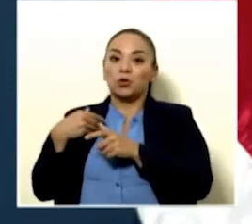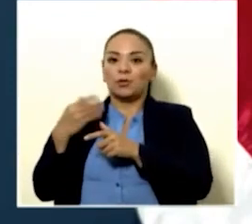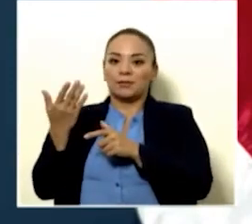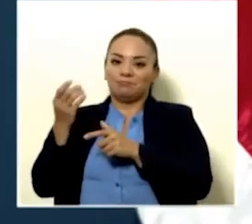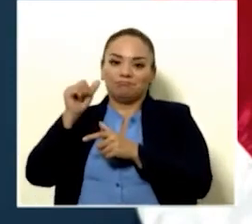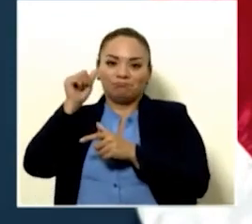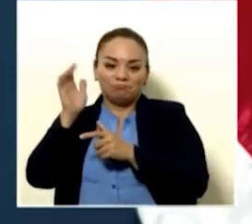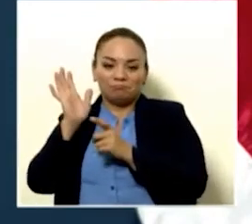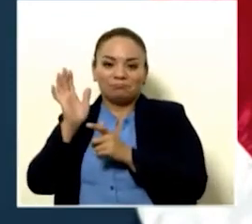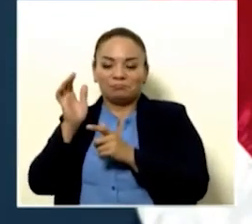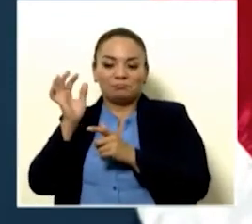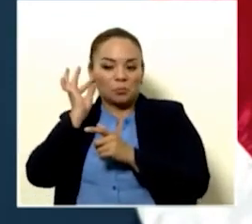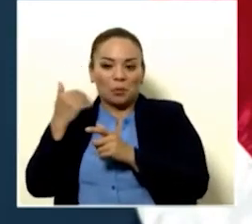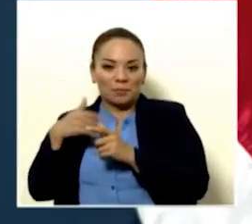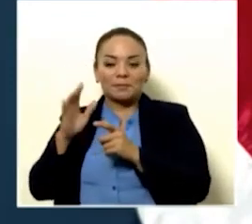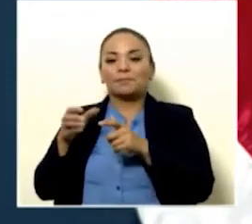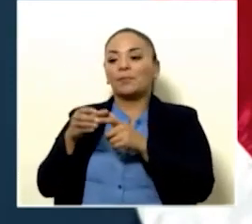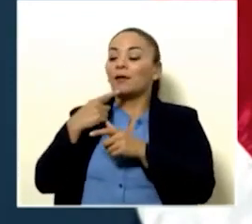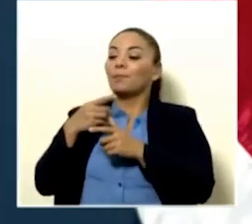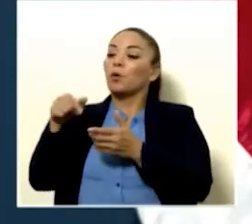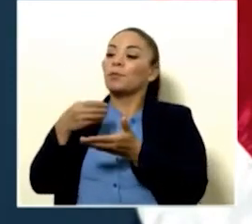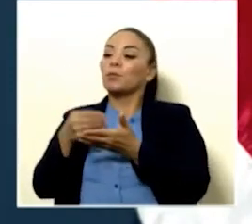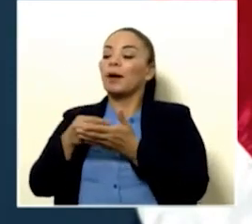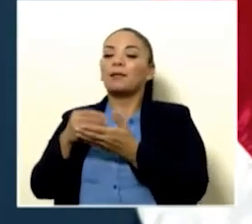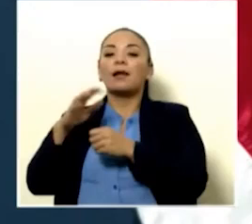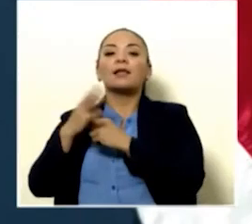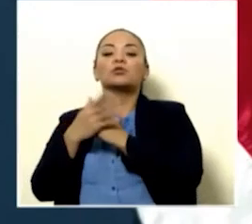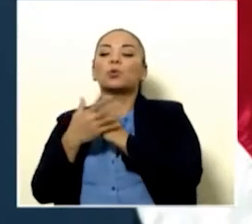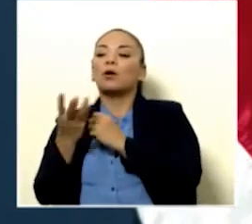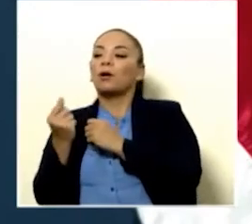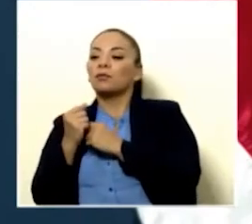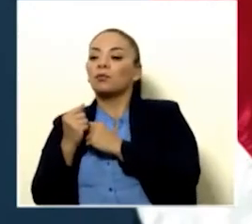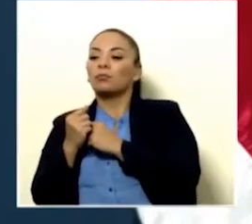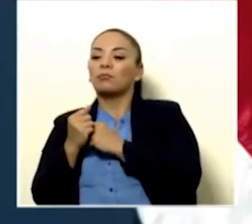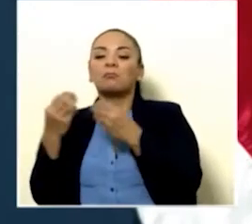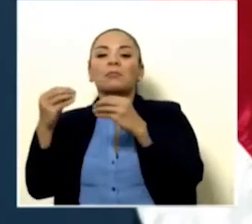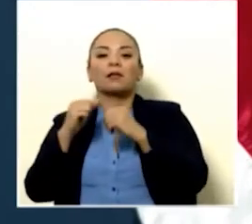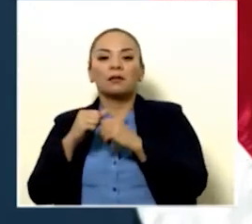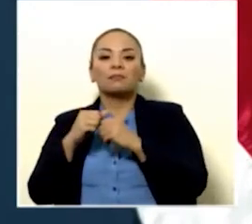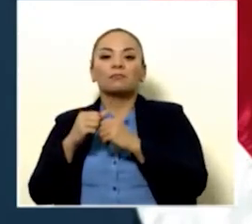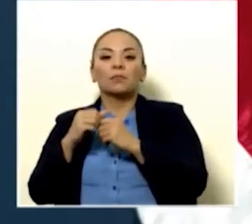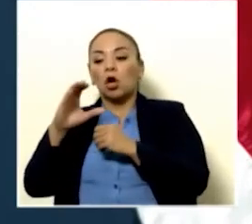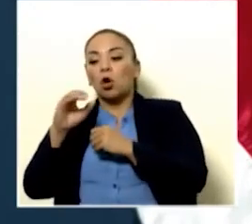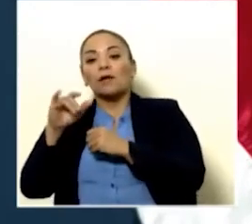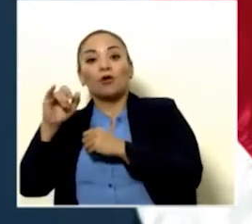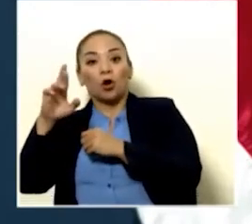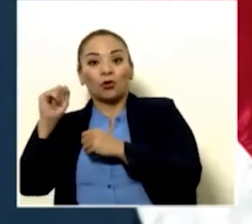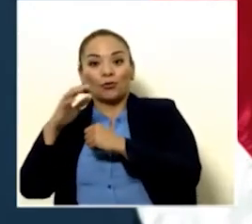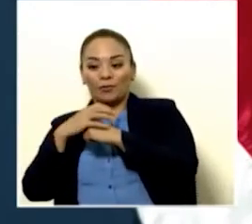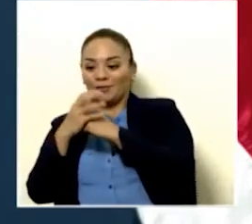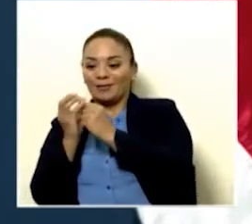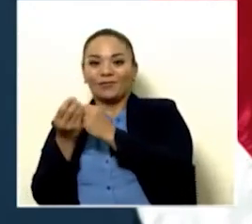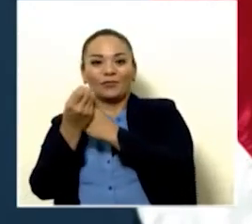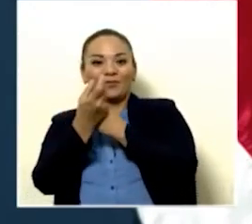señoras, y decir, de ahí, hoy vamos a comprar la lechuga tanto, venga lo que venga, y la coliflor, y si ya usted arrancó